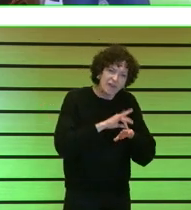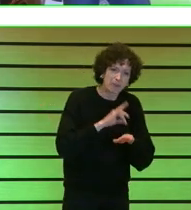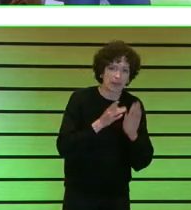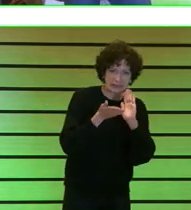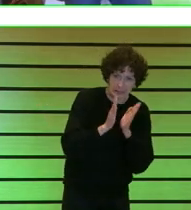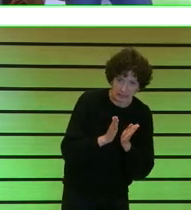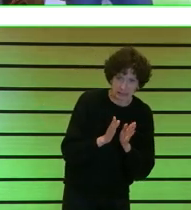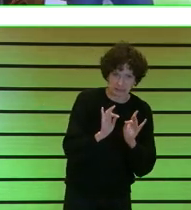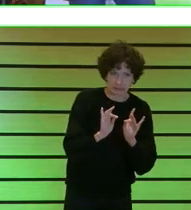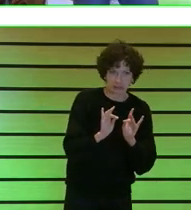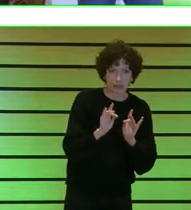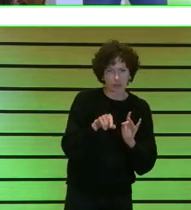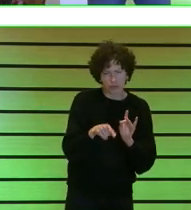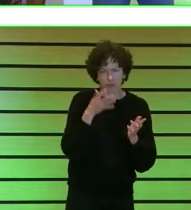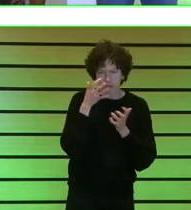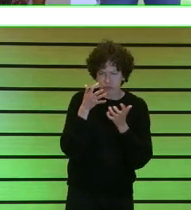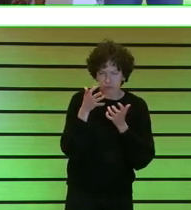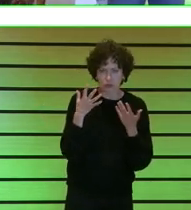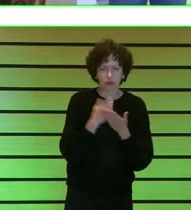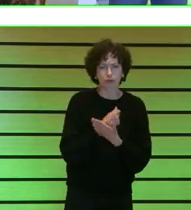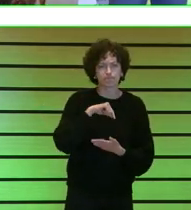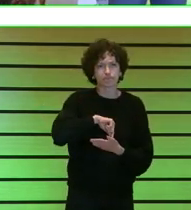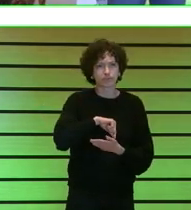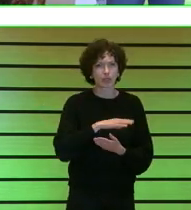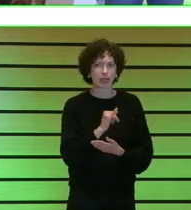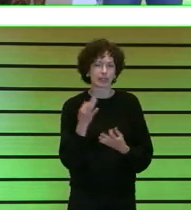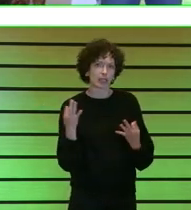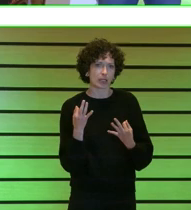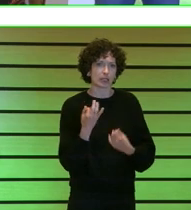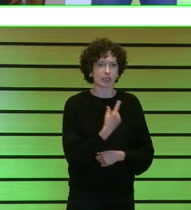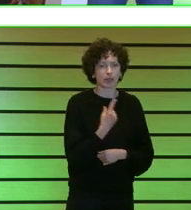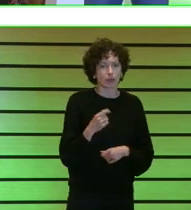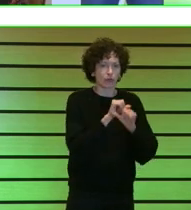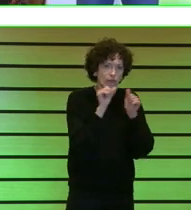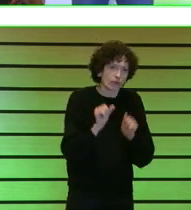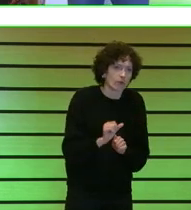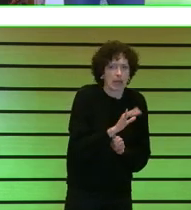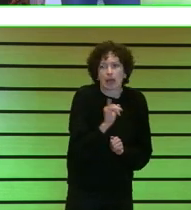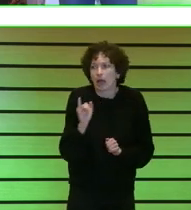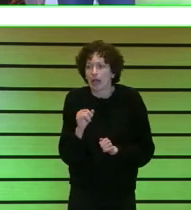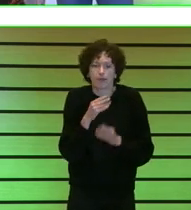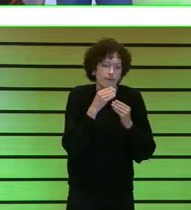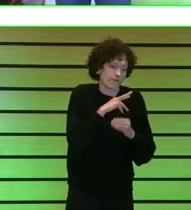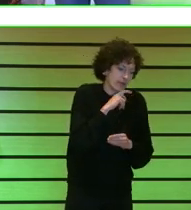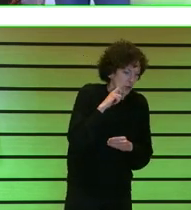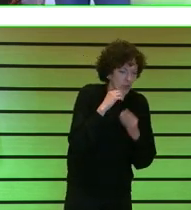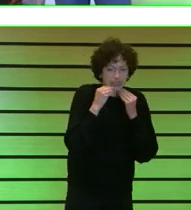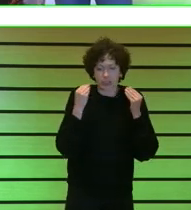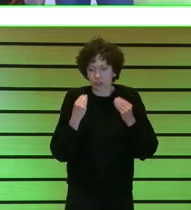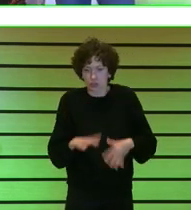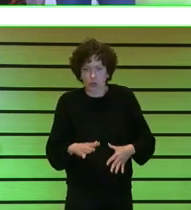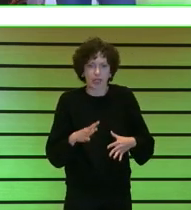muchos aspectos pero todos tenemos esa sensación de que cada uno con nuestra idiosincrasia con nuestros valores con nuestra historia con nuestra biografía